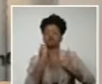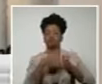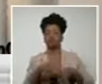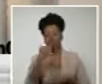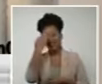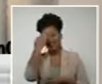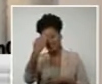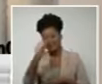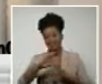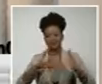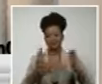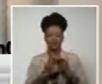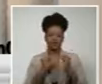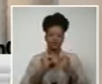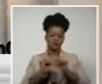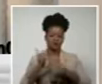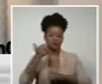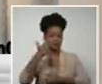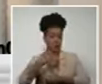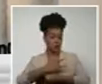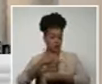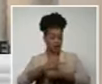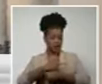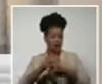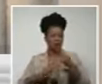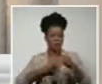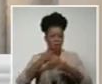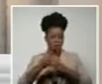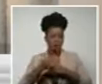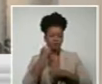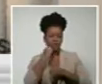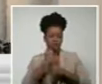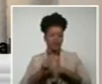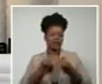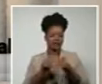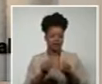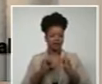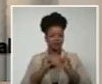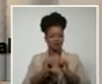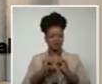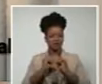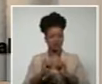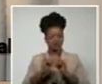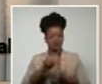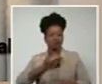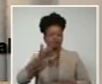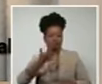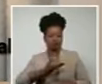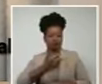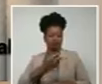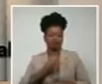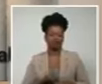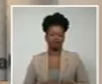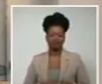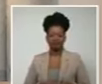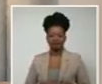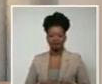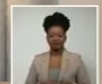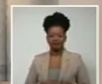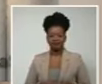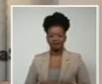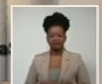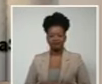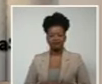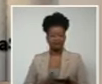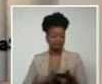de Guatemala y en próximos espacios estaremos escuchando otros testimonios desde este hermano país. Siga con nosotros